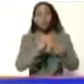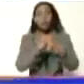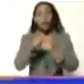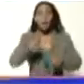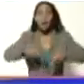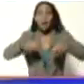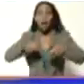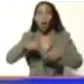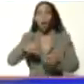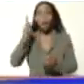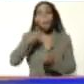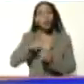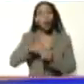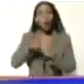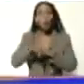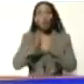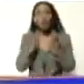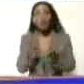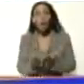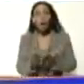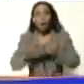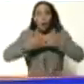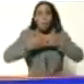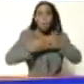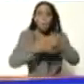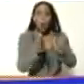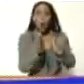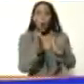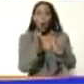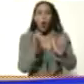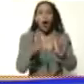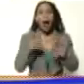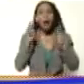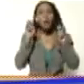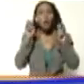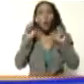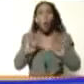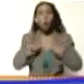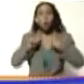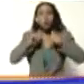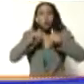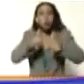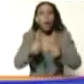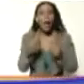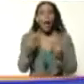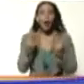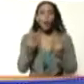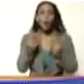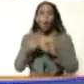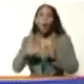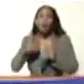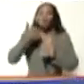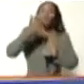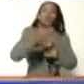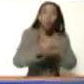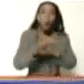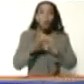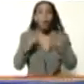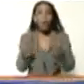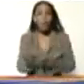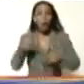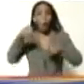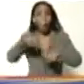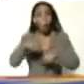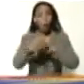mercado petrolero mundial, para abrirle el horizonte al nuevo comienzo económico post-pandemia. Hoy,